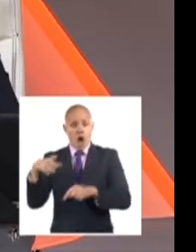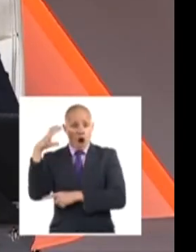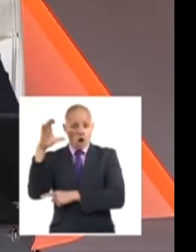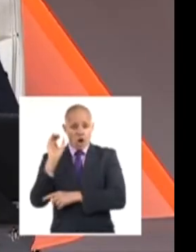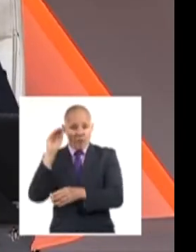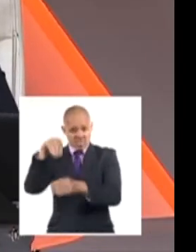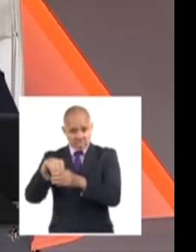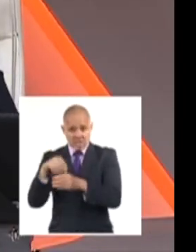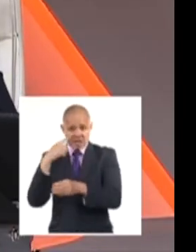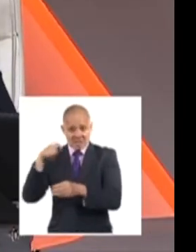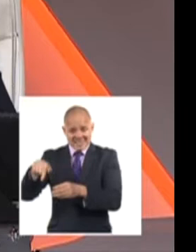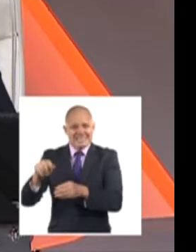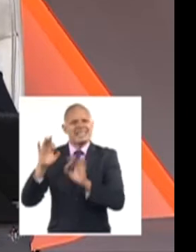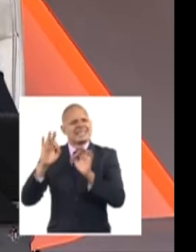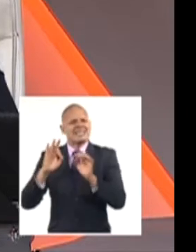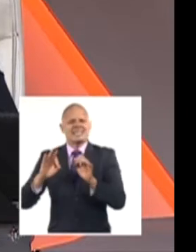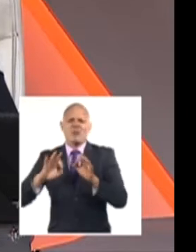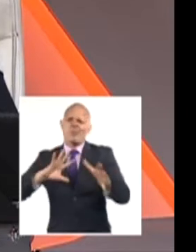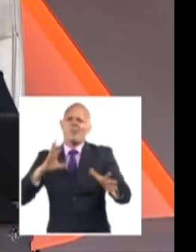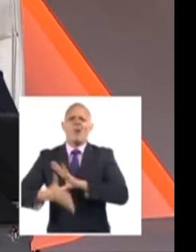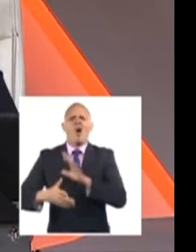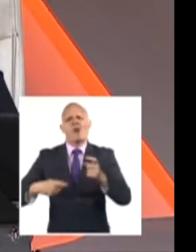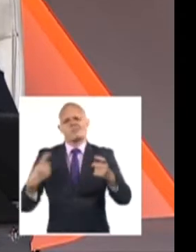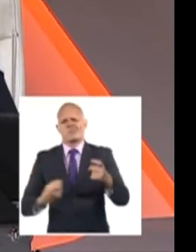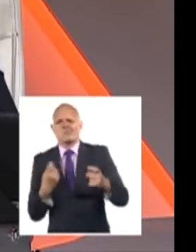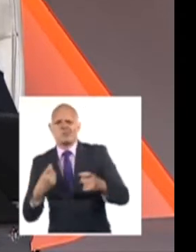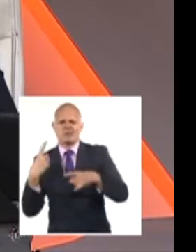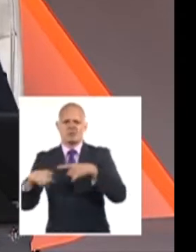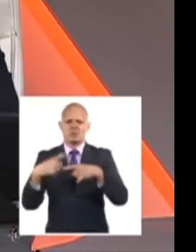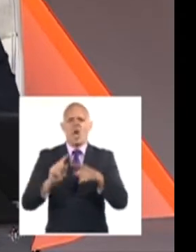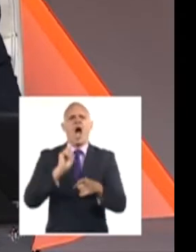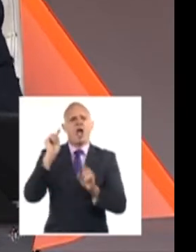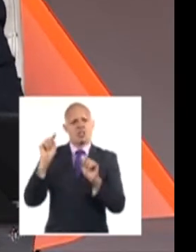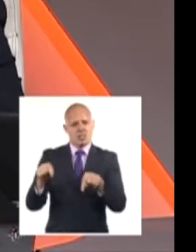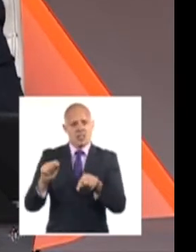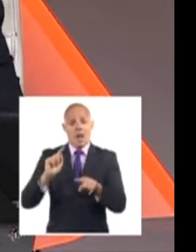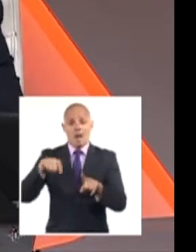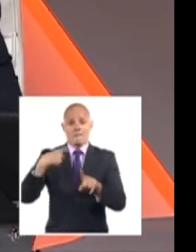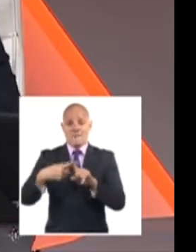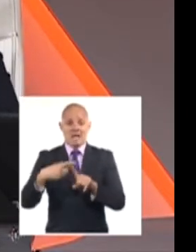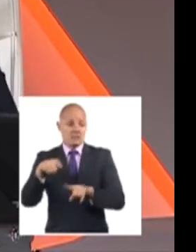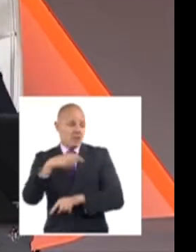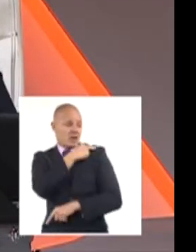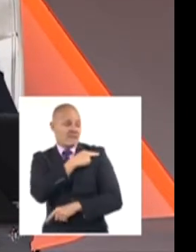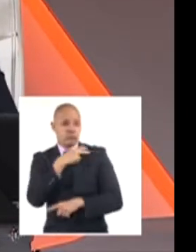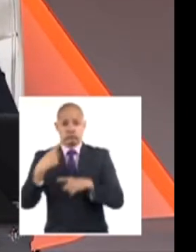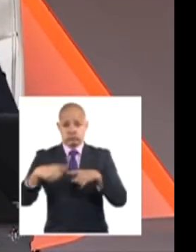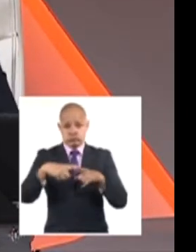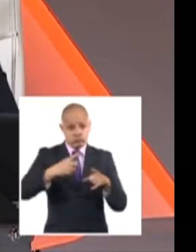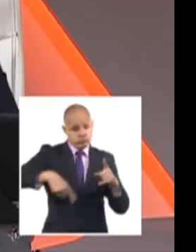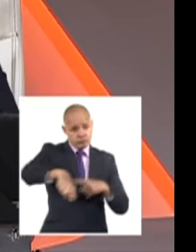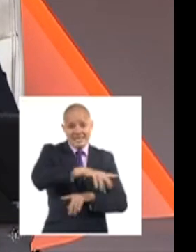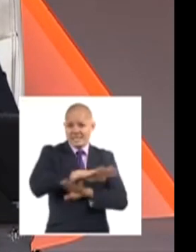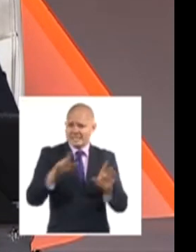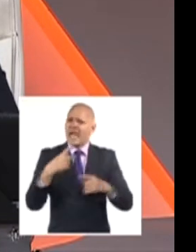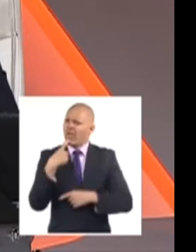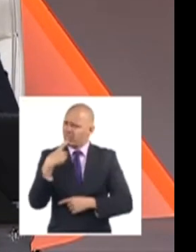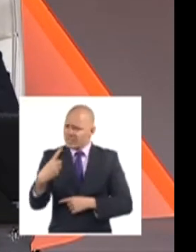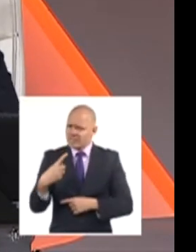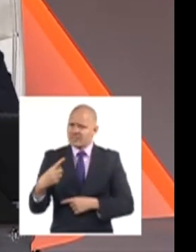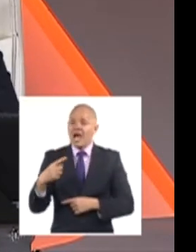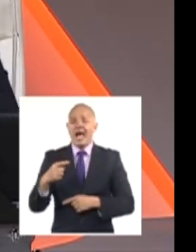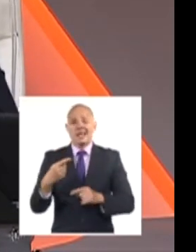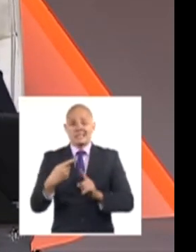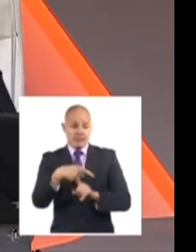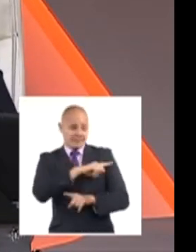muchas personalidades políticas se han expresado al respecto a este resultado de la primera vuelta y a toda la bueno la